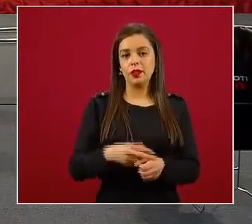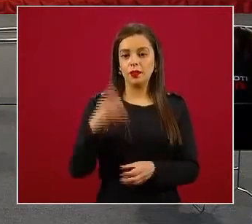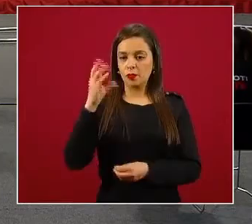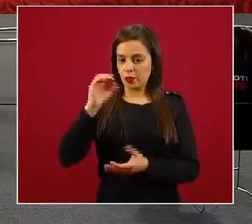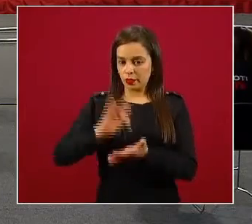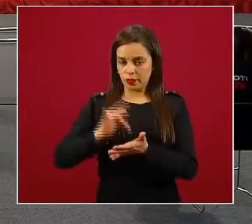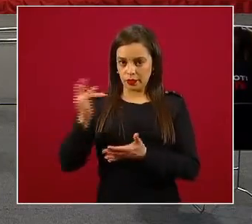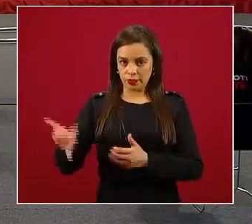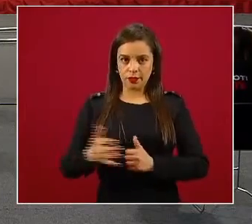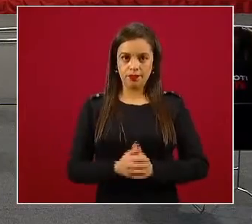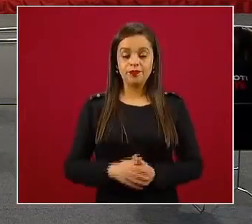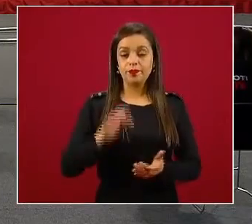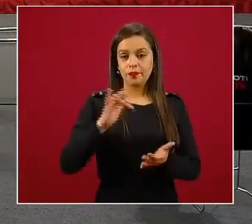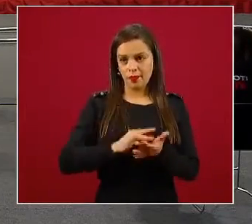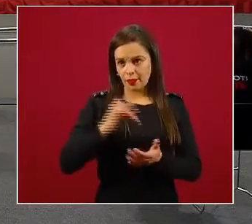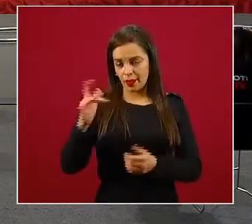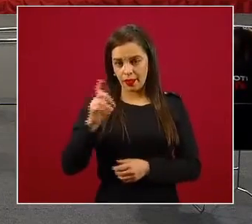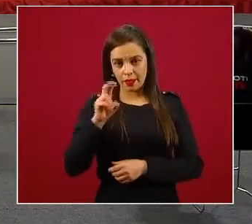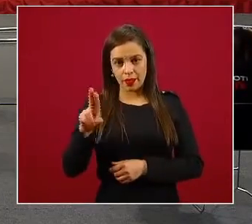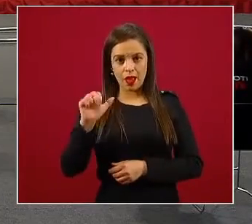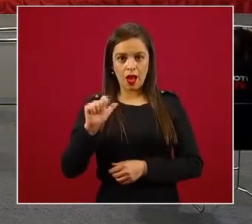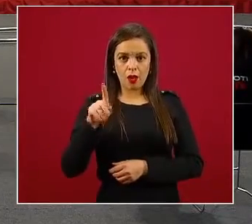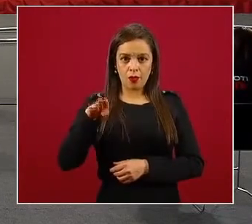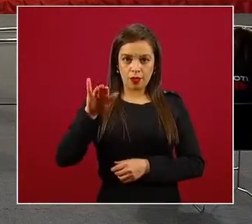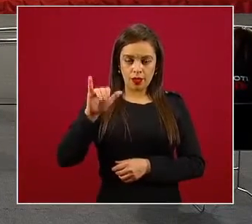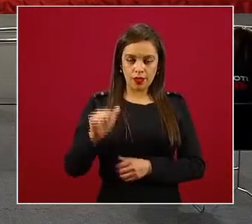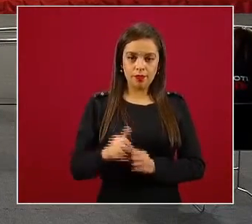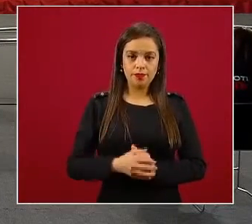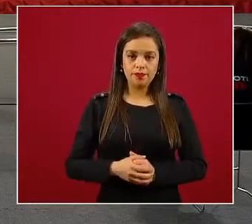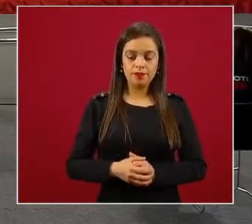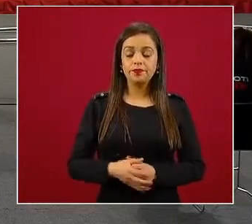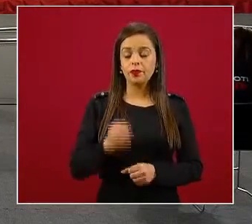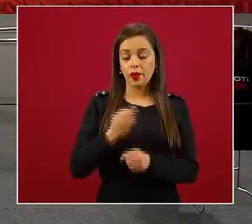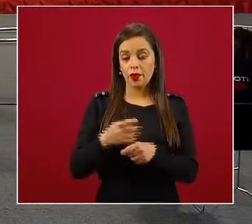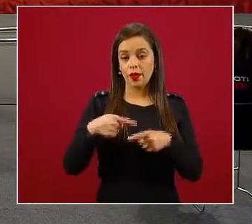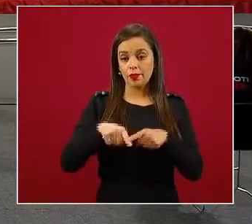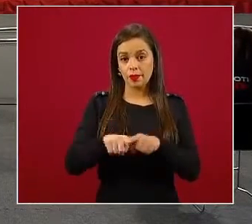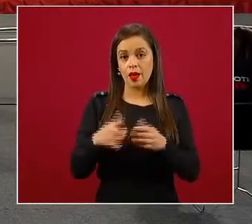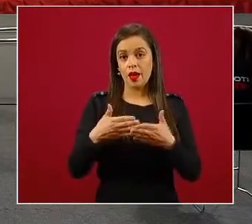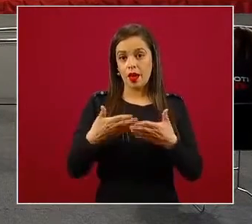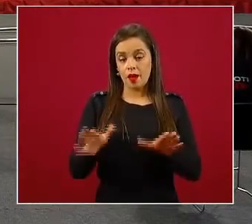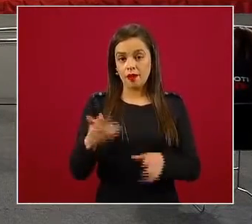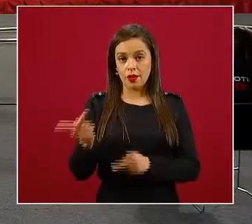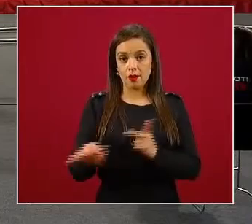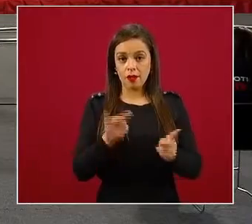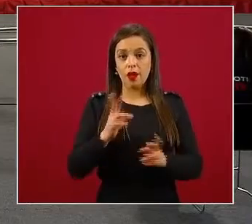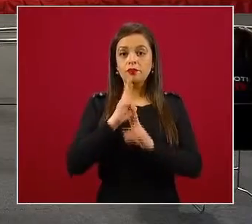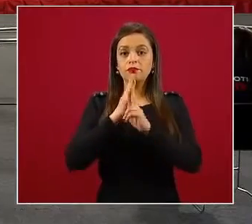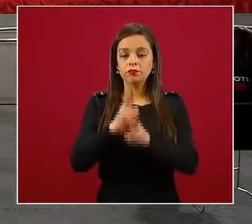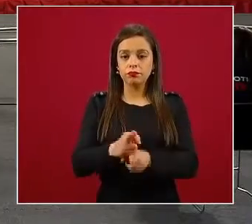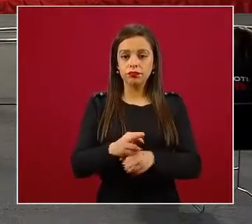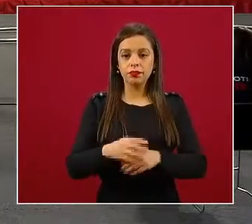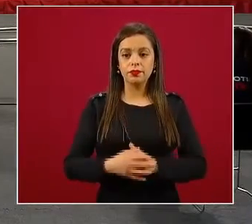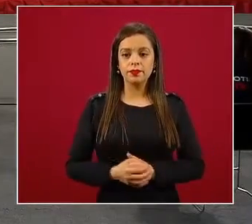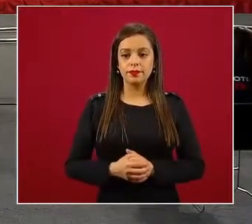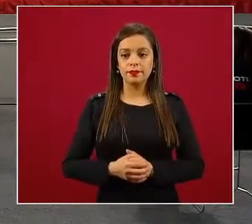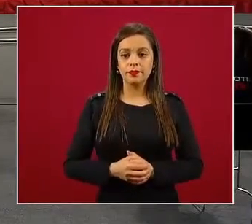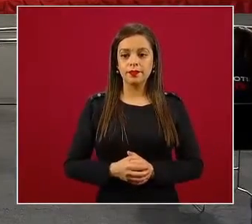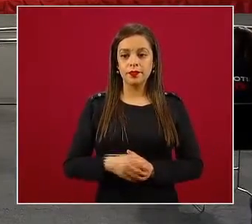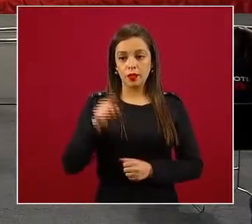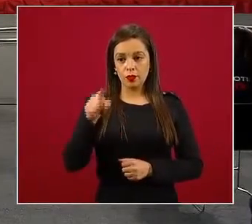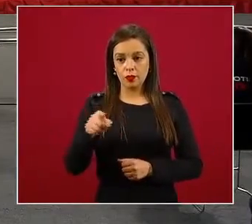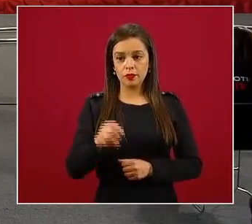doctor. Gracias, doctora Lumía. Pues vamos a abrir a preguntas y respuestas. Bianca Aguirre, de Notimex. Usted,